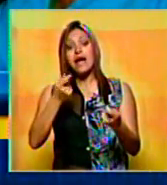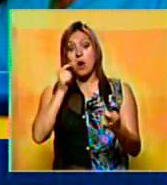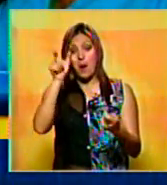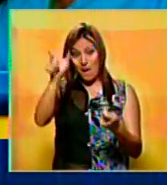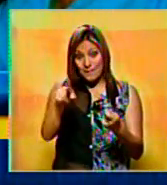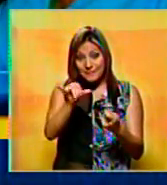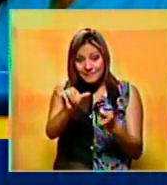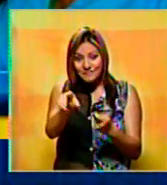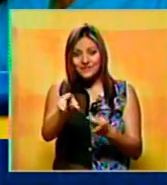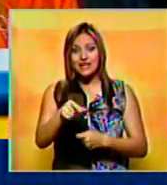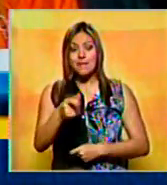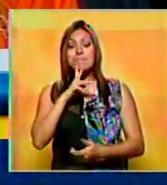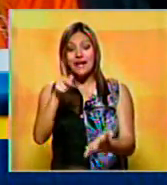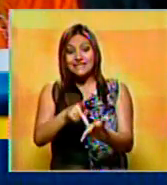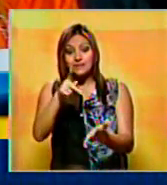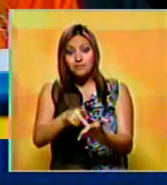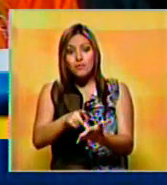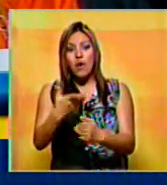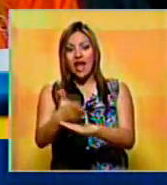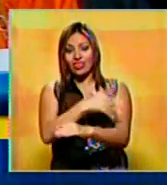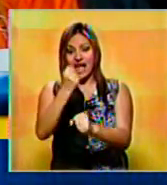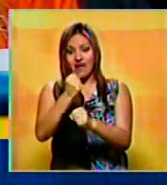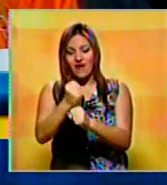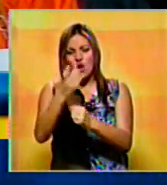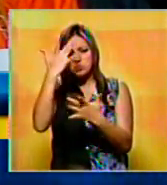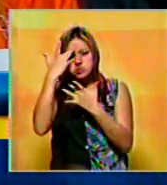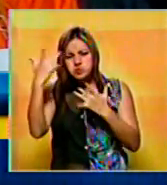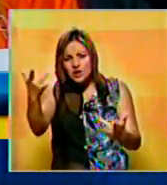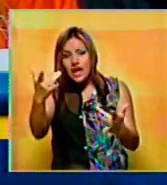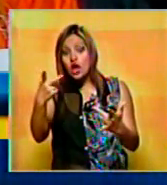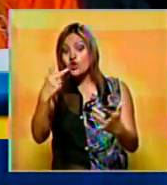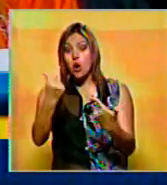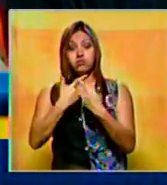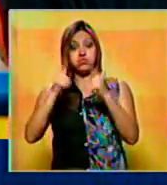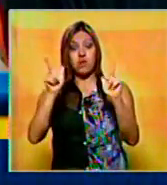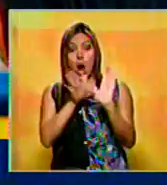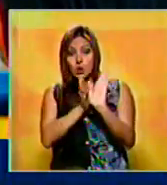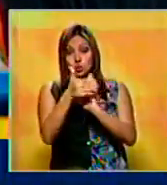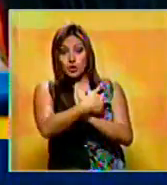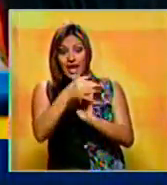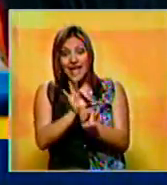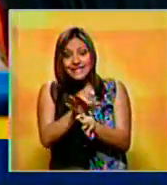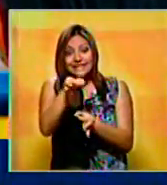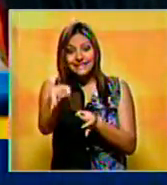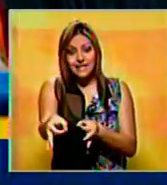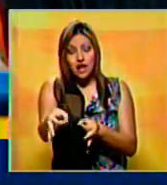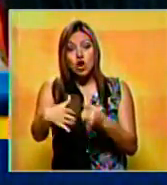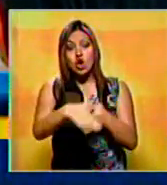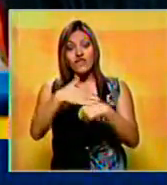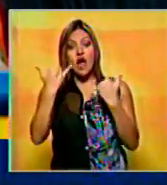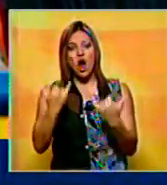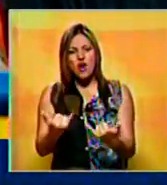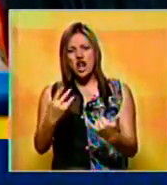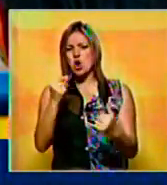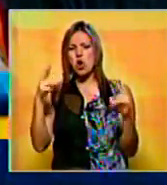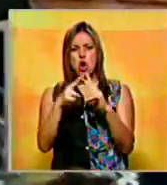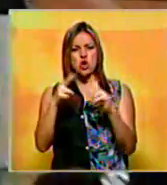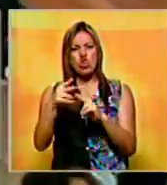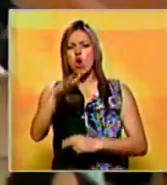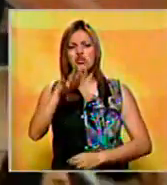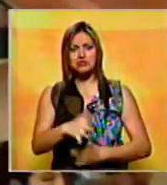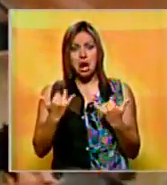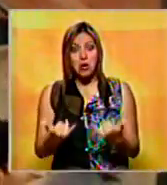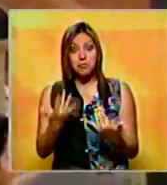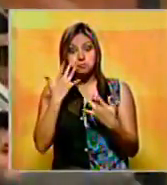Robert Levinson participaba en una operación de inteligencia no autorizada en la isla de Kish. El gobierno iraní desconoce el paradero